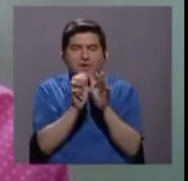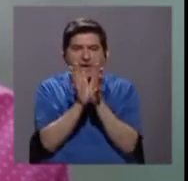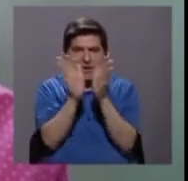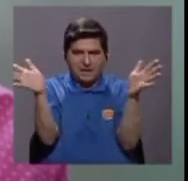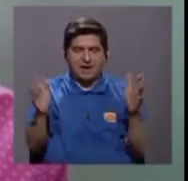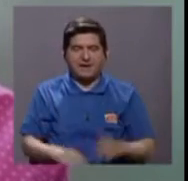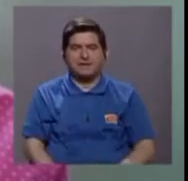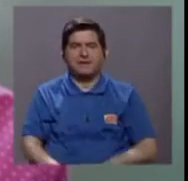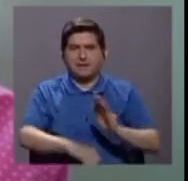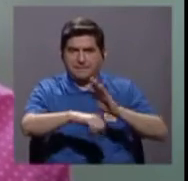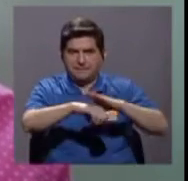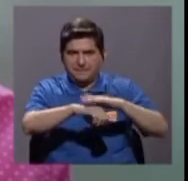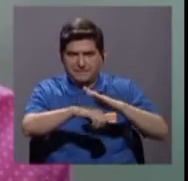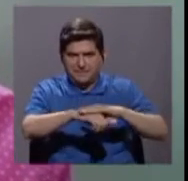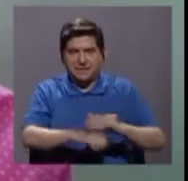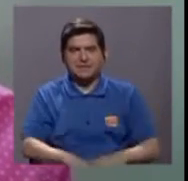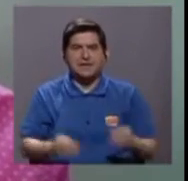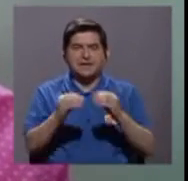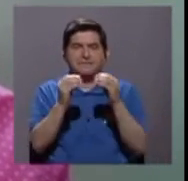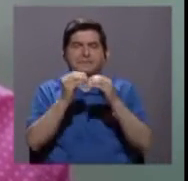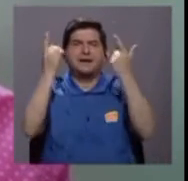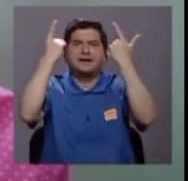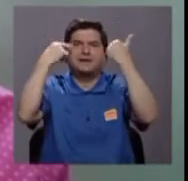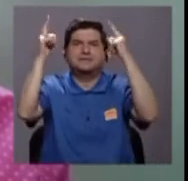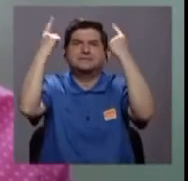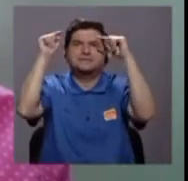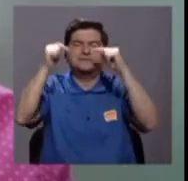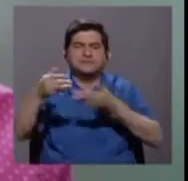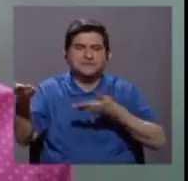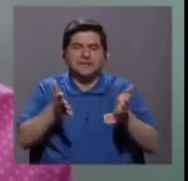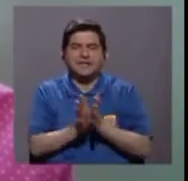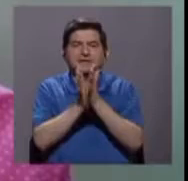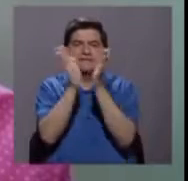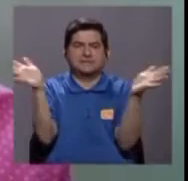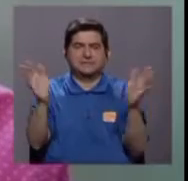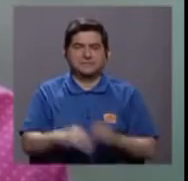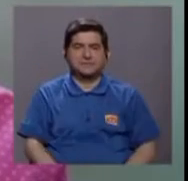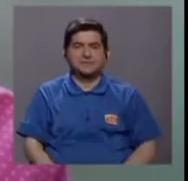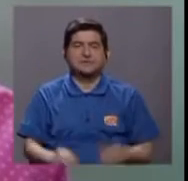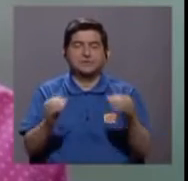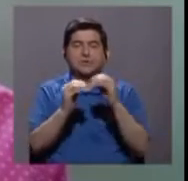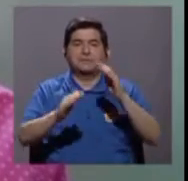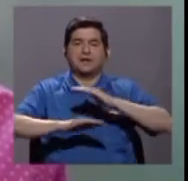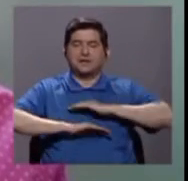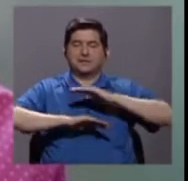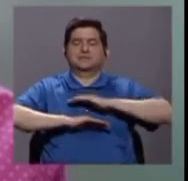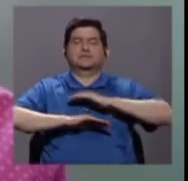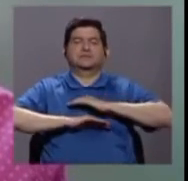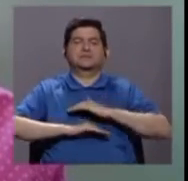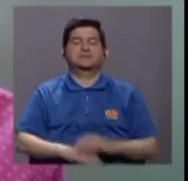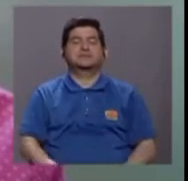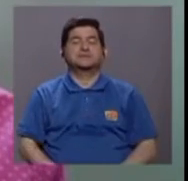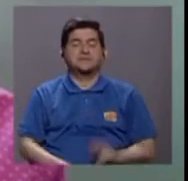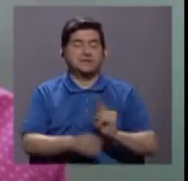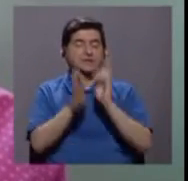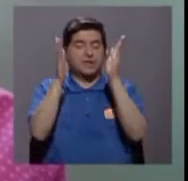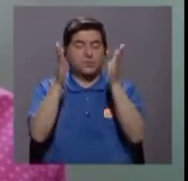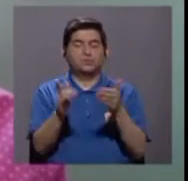de manera tal que tengamos mayor eficiencia en los servicios públicos y una mayor satisfacción de parte de nuestros